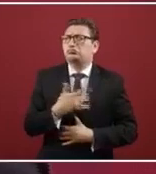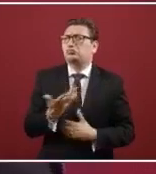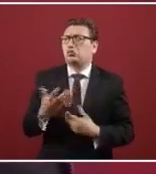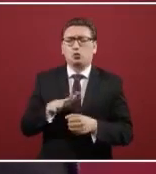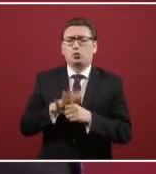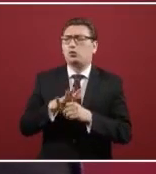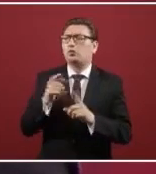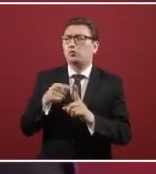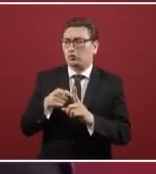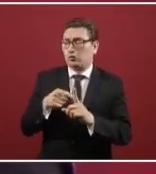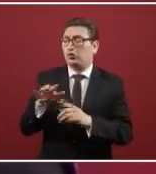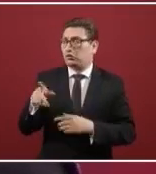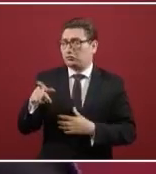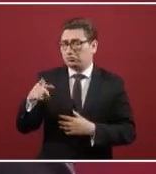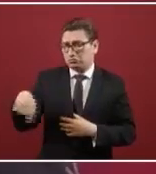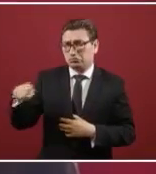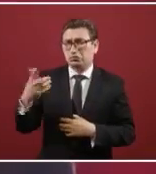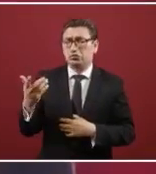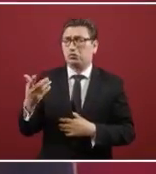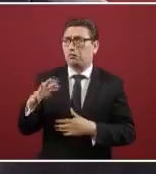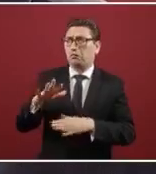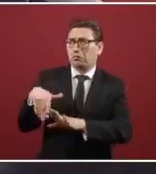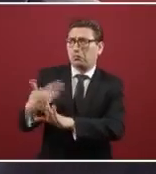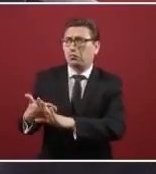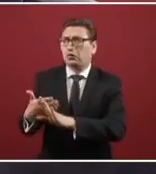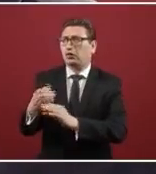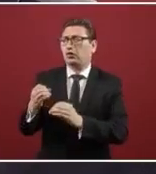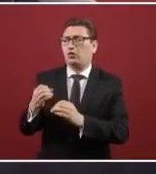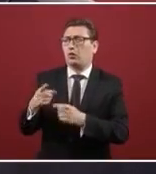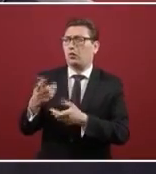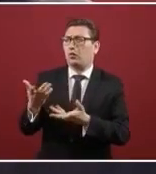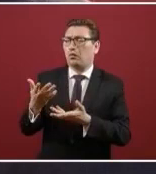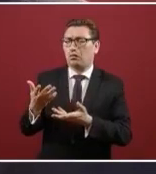de vulnerar, de